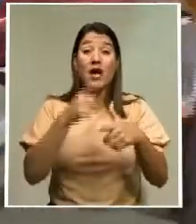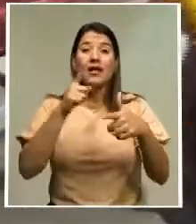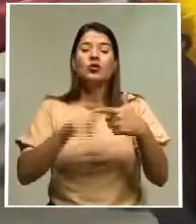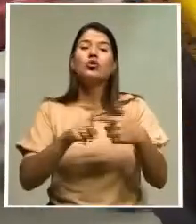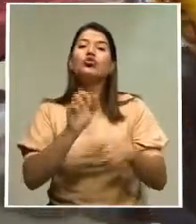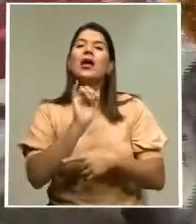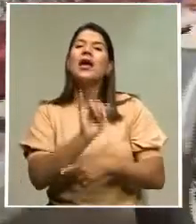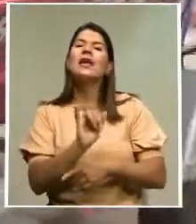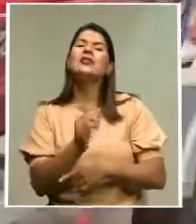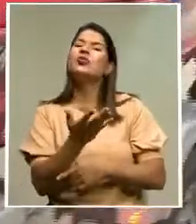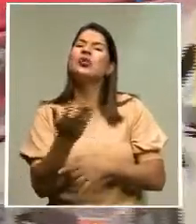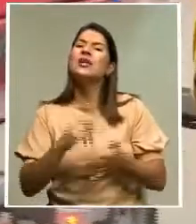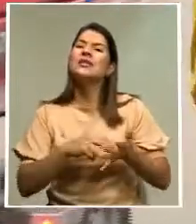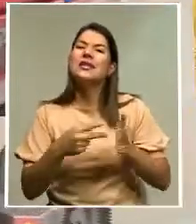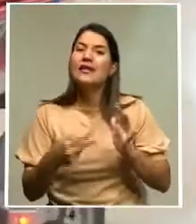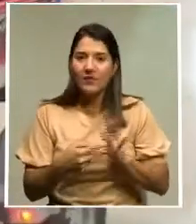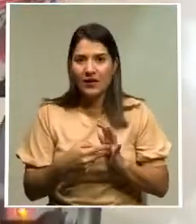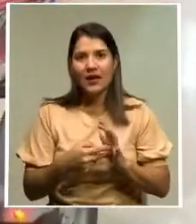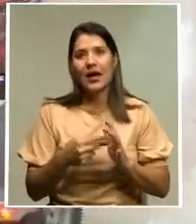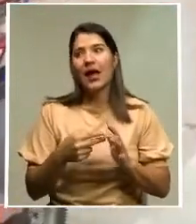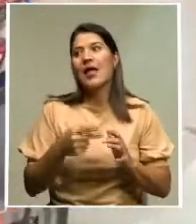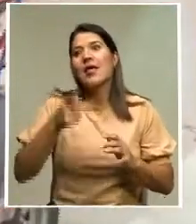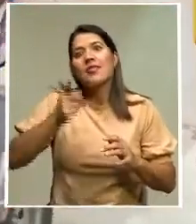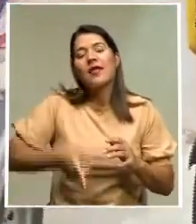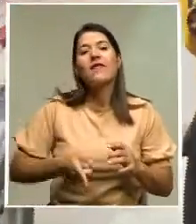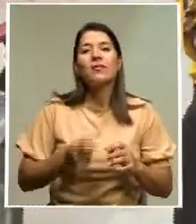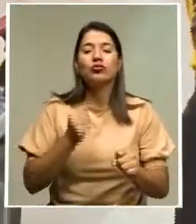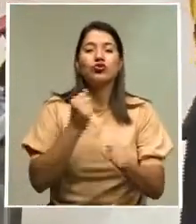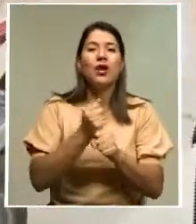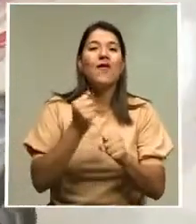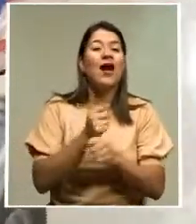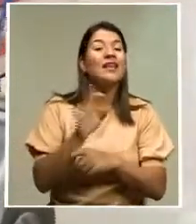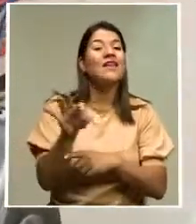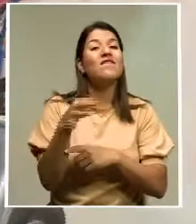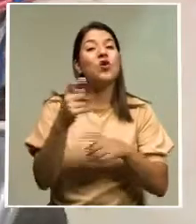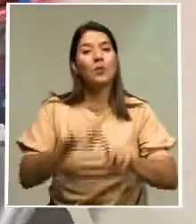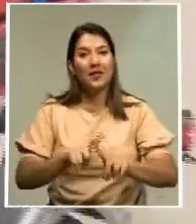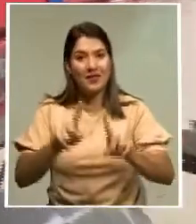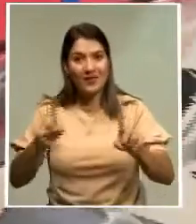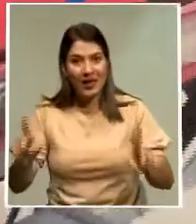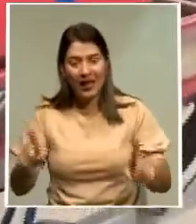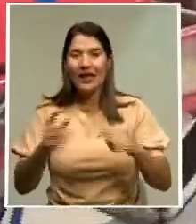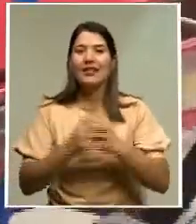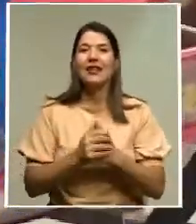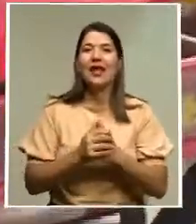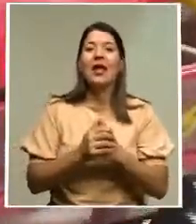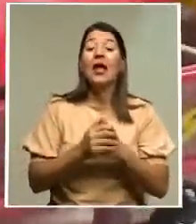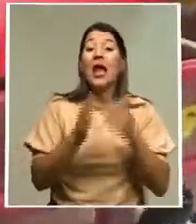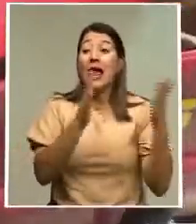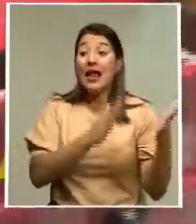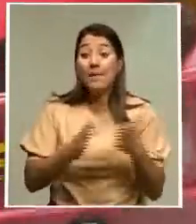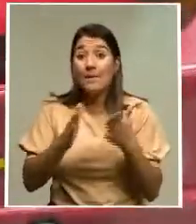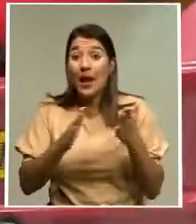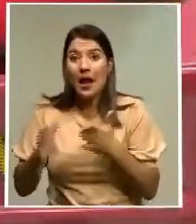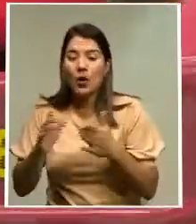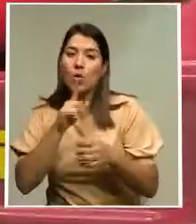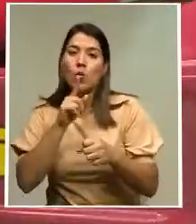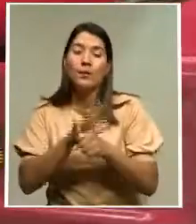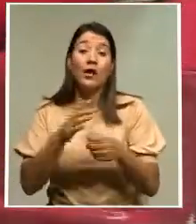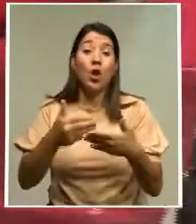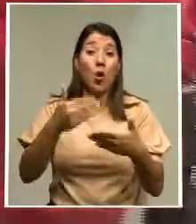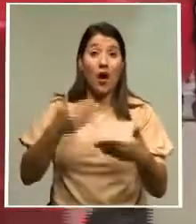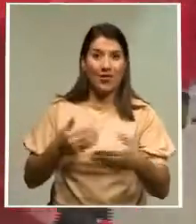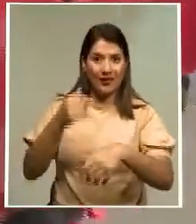como consecuencia activaciones diferentes, adelantarnos mucho en los procesos que se acostumbran llevar anualmente. En